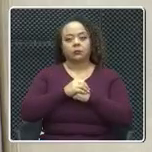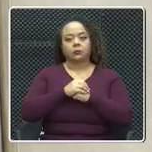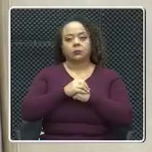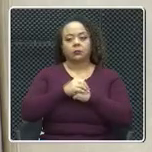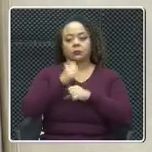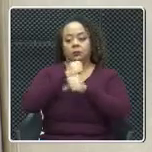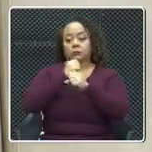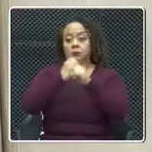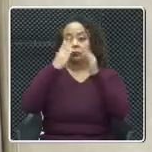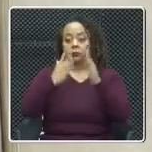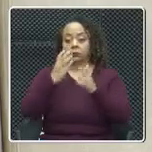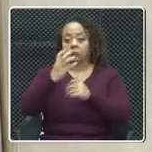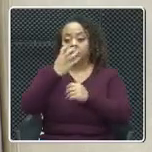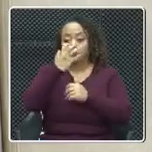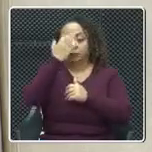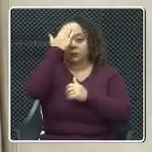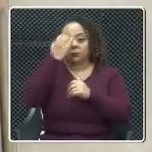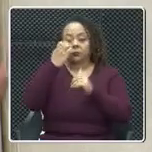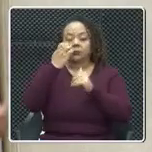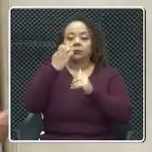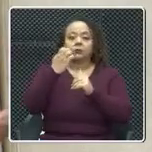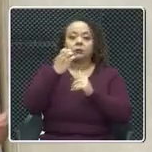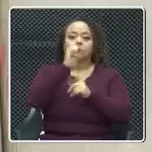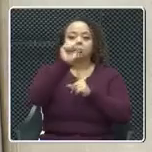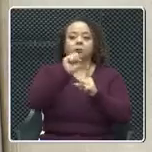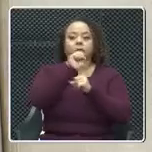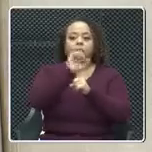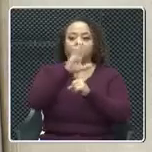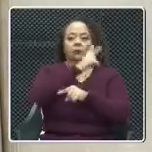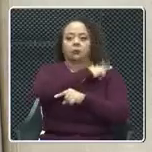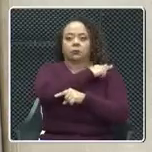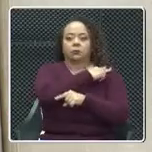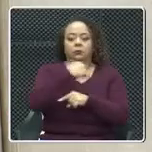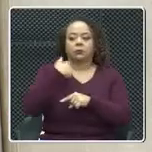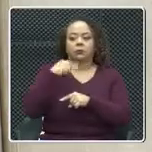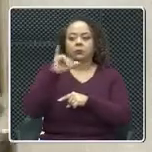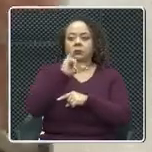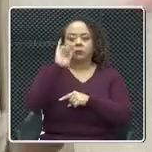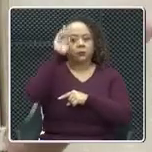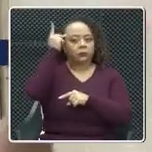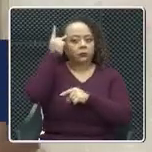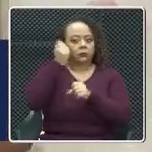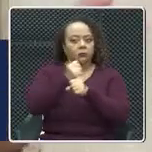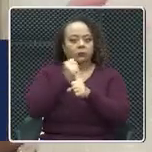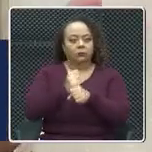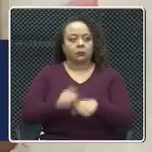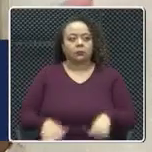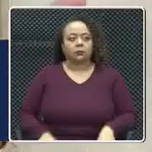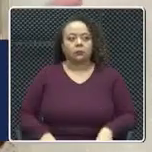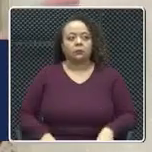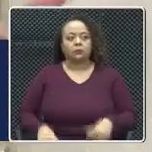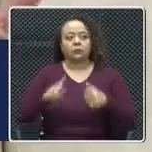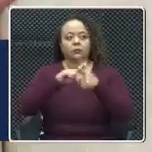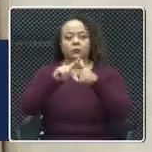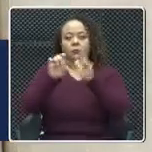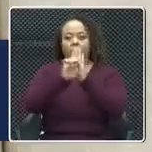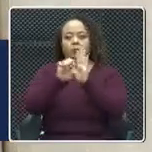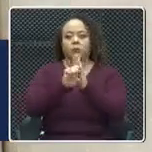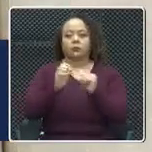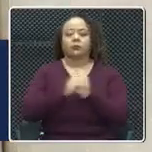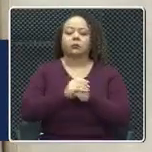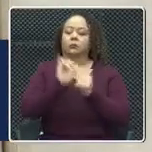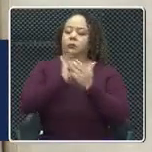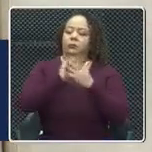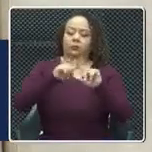de un trabajador que está molesto, por ejemplo, por las condiciones que su patrono tiene como políticas de trabajo, ¿verdad? Okay. Entonces, por ejemplo, eso